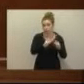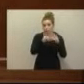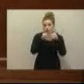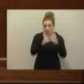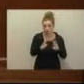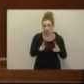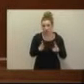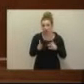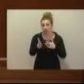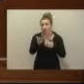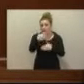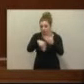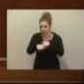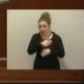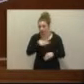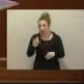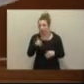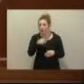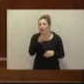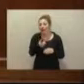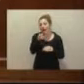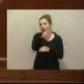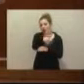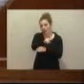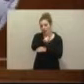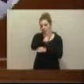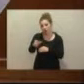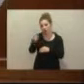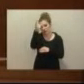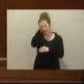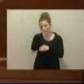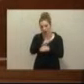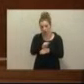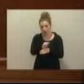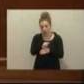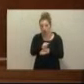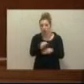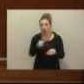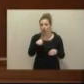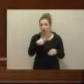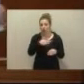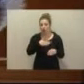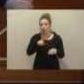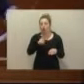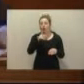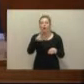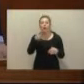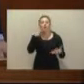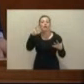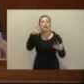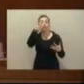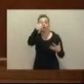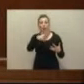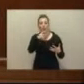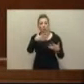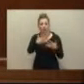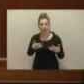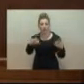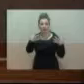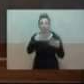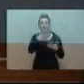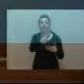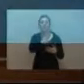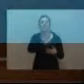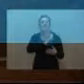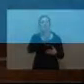lo que es peor, para engañar a los ganaderos. No quiero hacerme famoso por la frase, pero yo me diría, señora Álvarez,